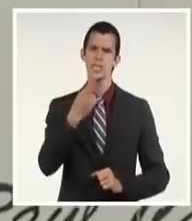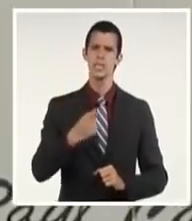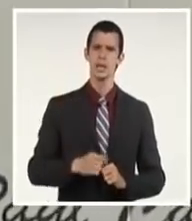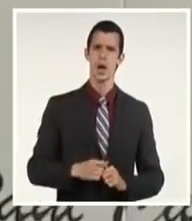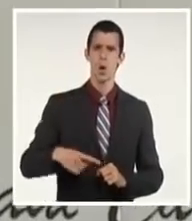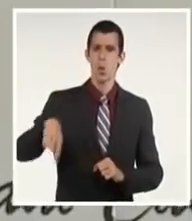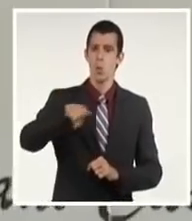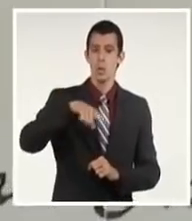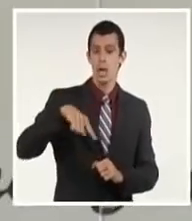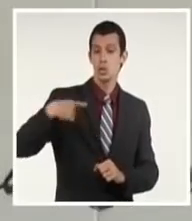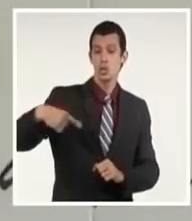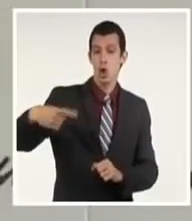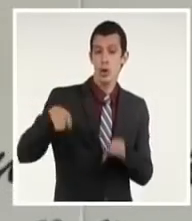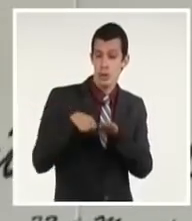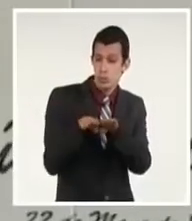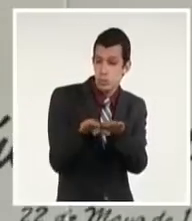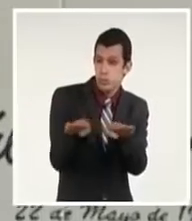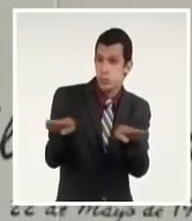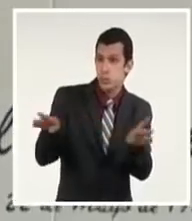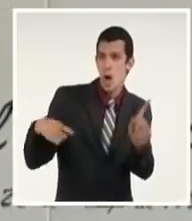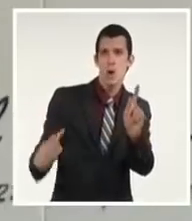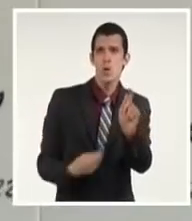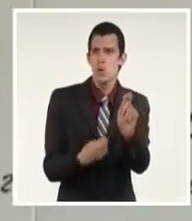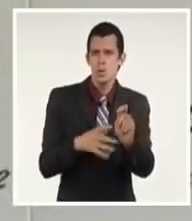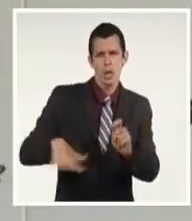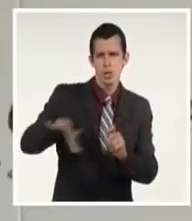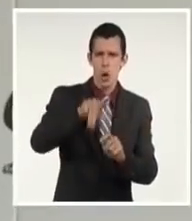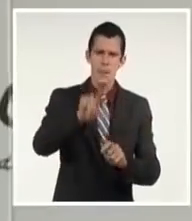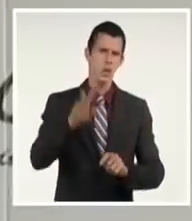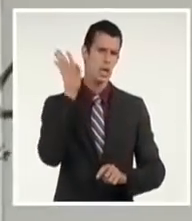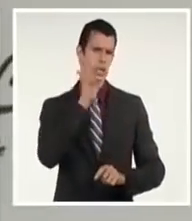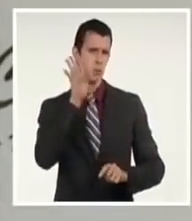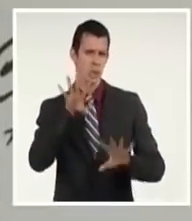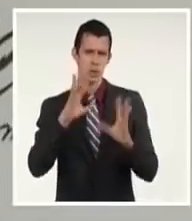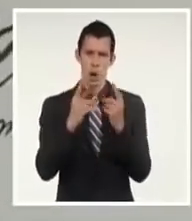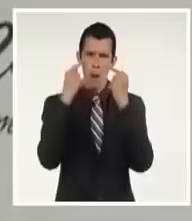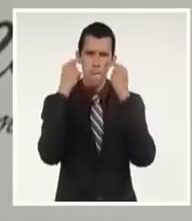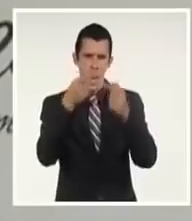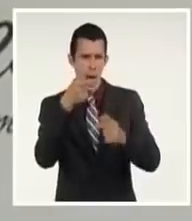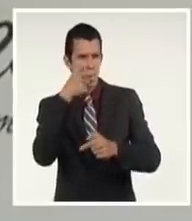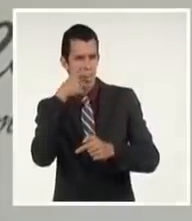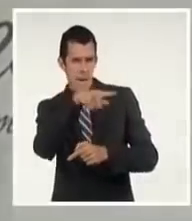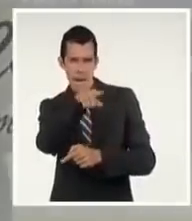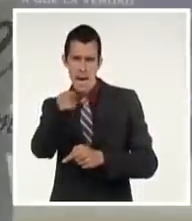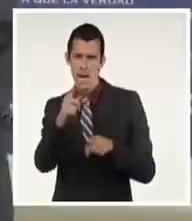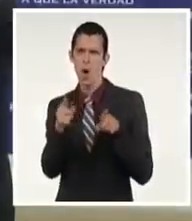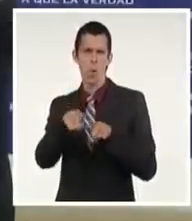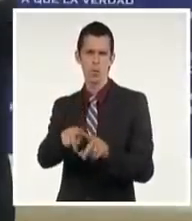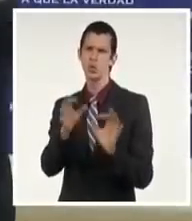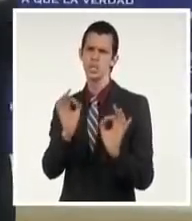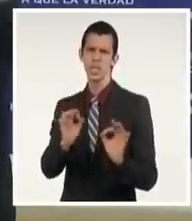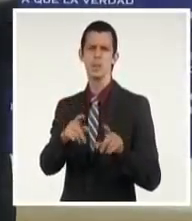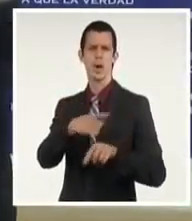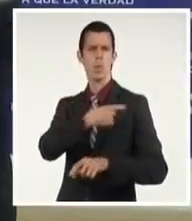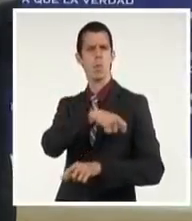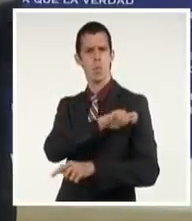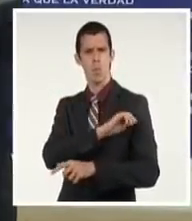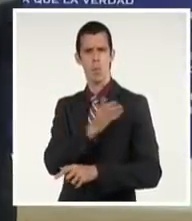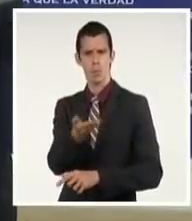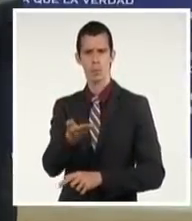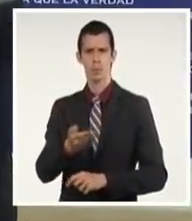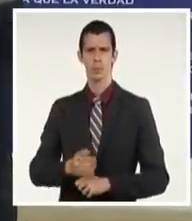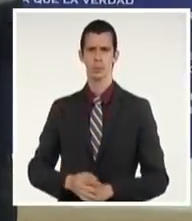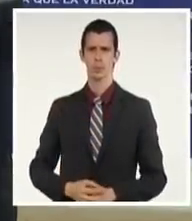impetuosidad, luchen frente al delito con la misma dignidad, junto y formando parte de su pueblo.